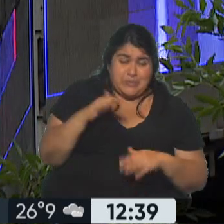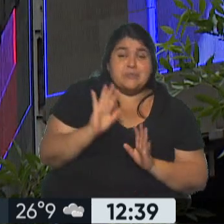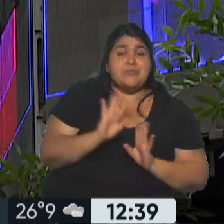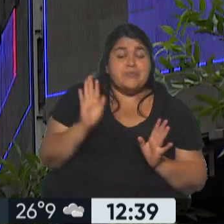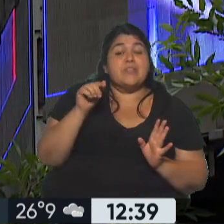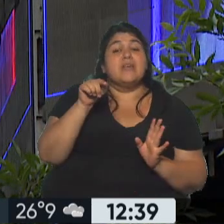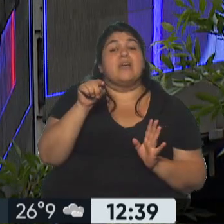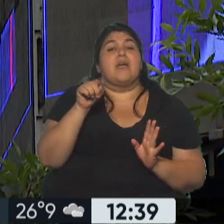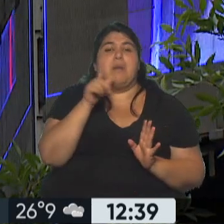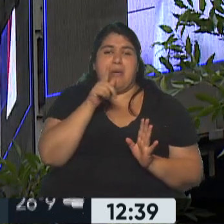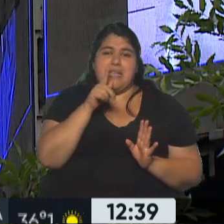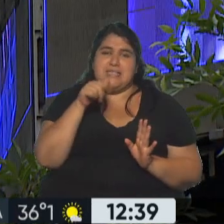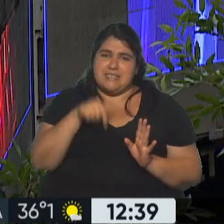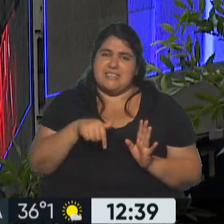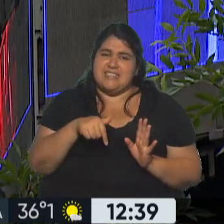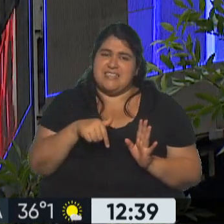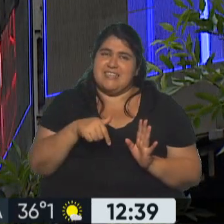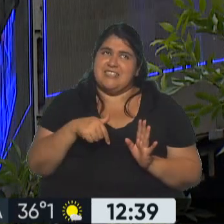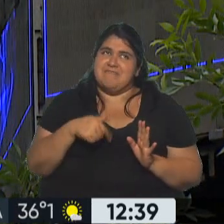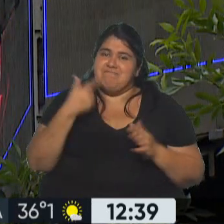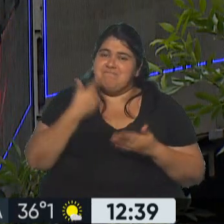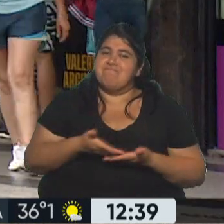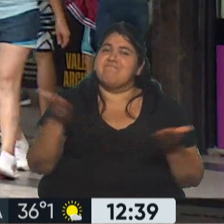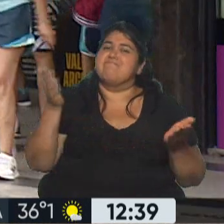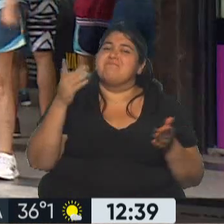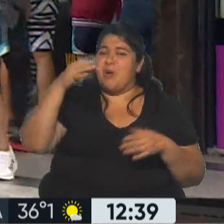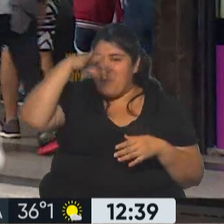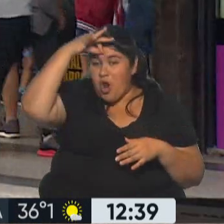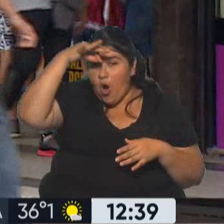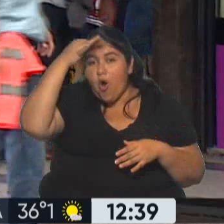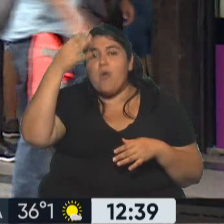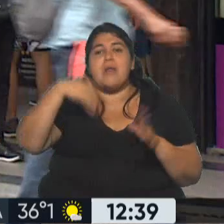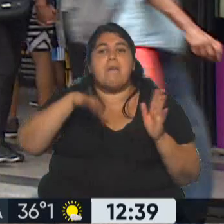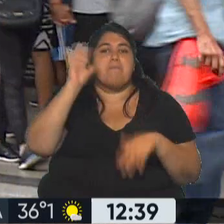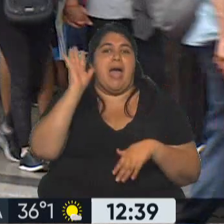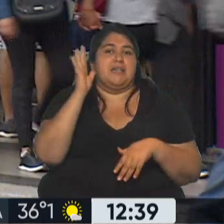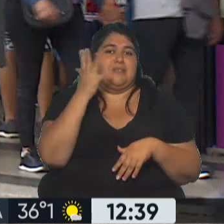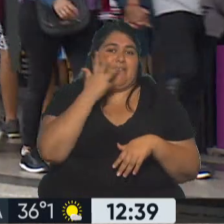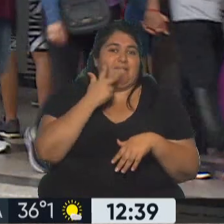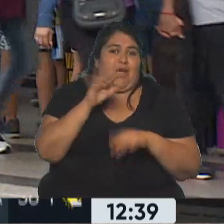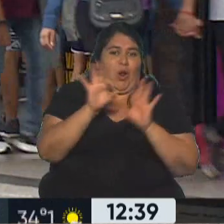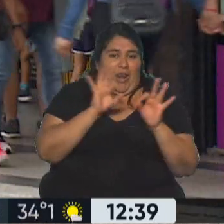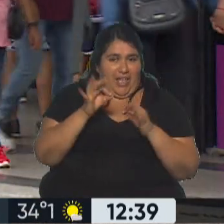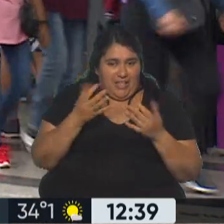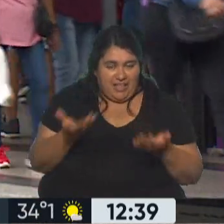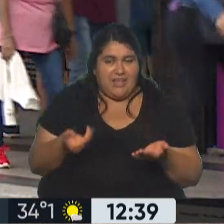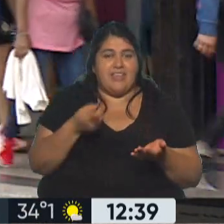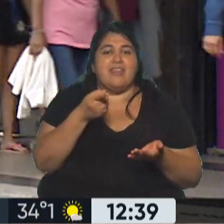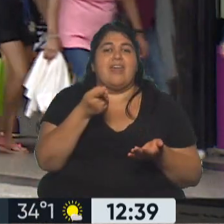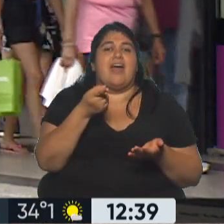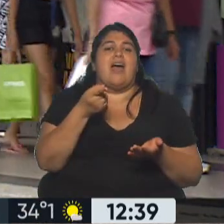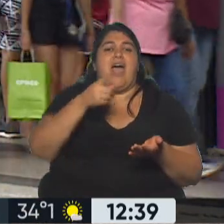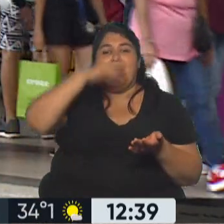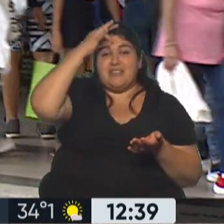parece que se merece Drácula estar acá por ser la obra que es, la más elegida del público, la que representa el